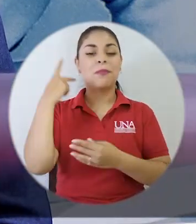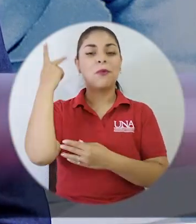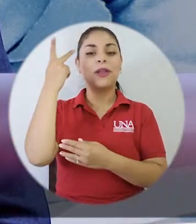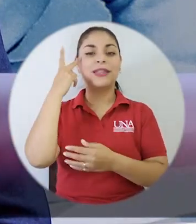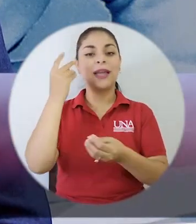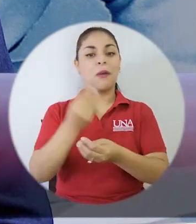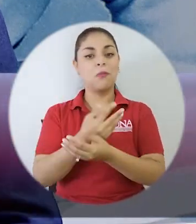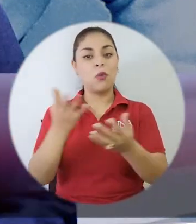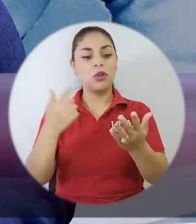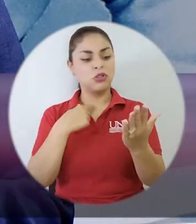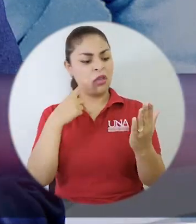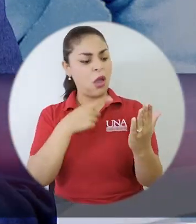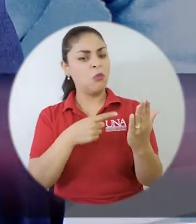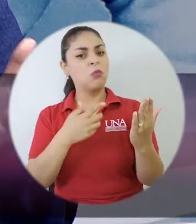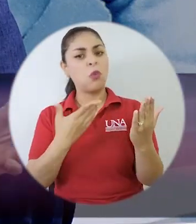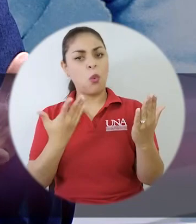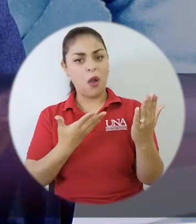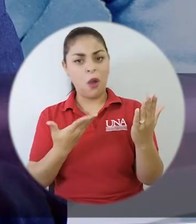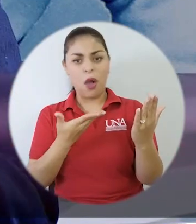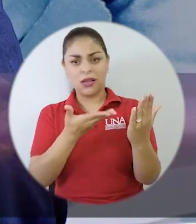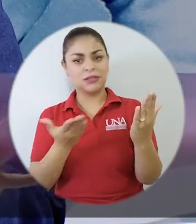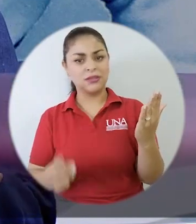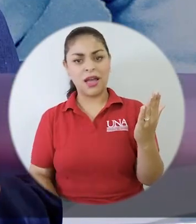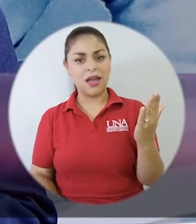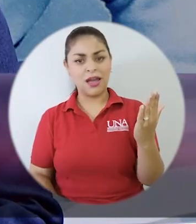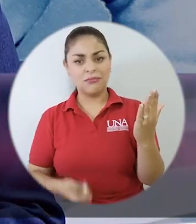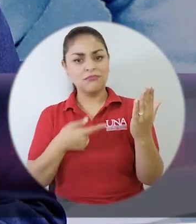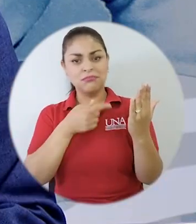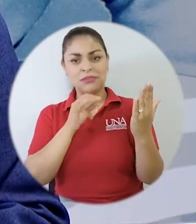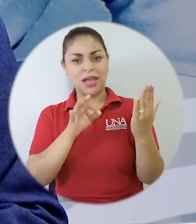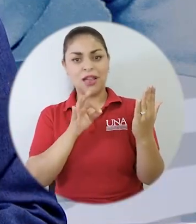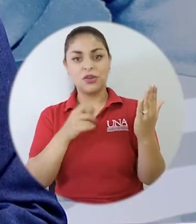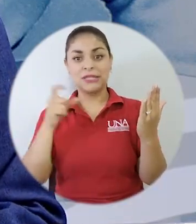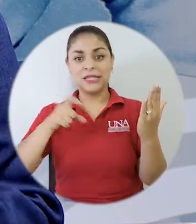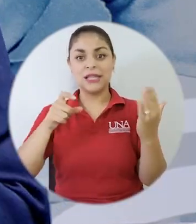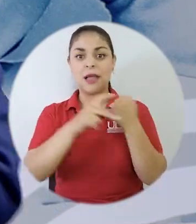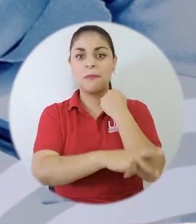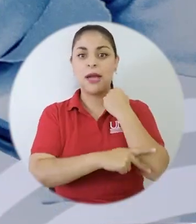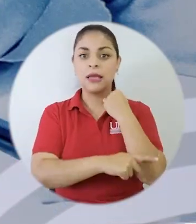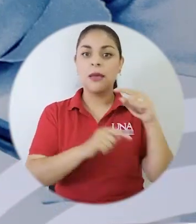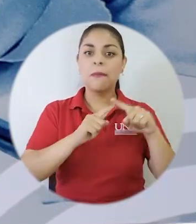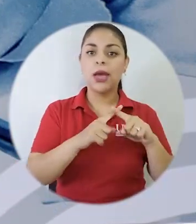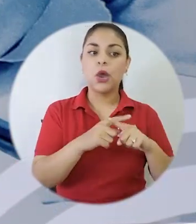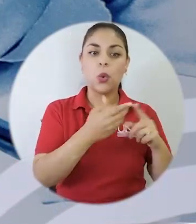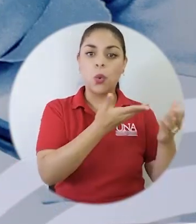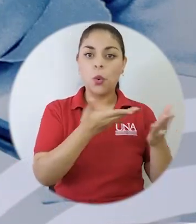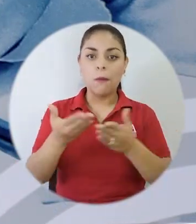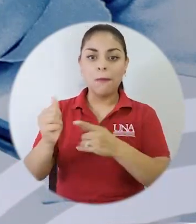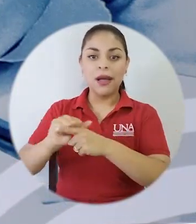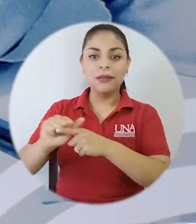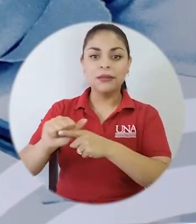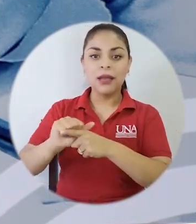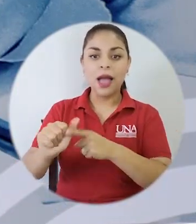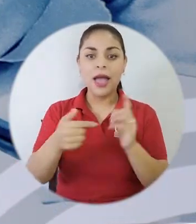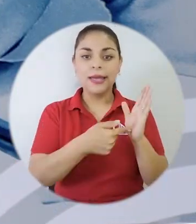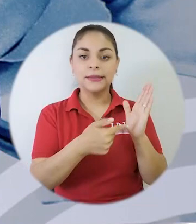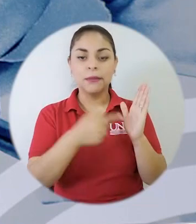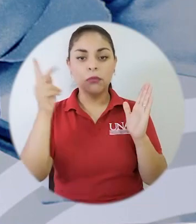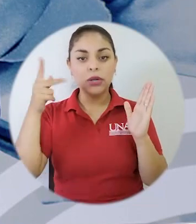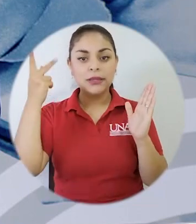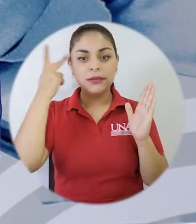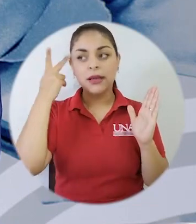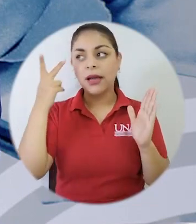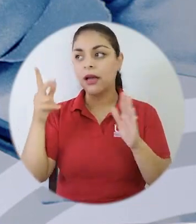estado haciendo trabajo sobre eso. Y uno dice, wow, aquí está todo lo que ocupa el país. Pero si nos vamos a la ejecución de esa